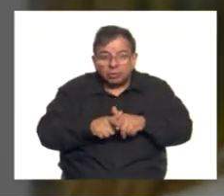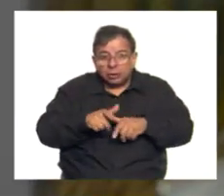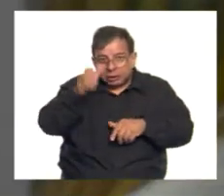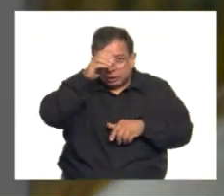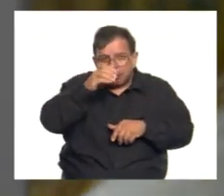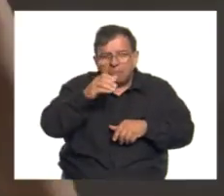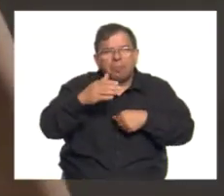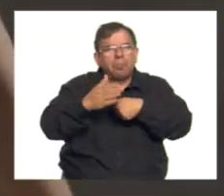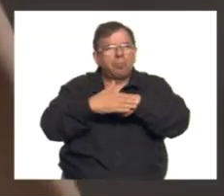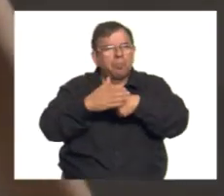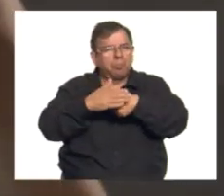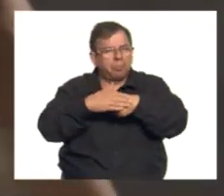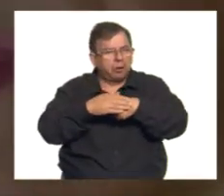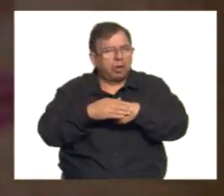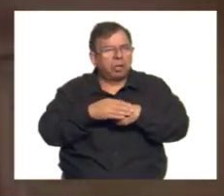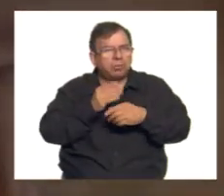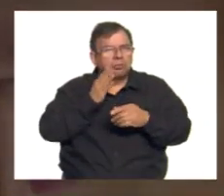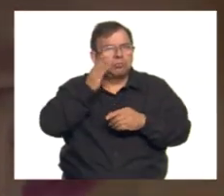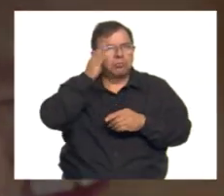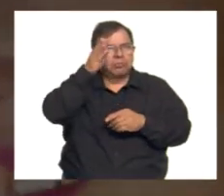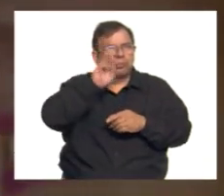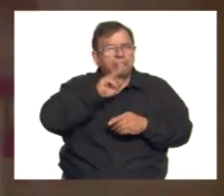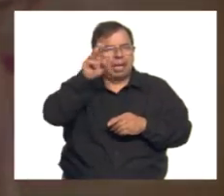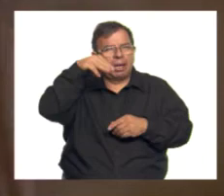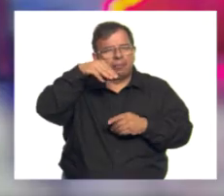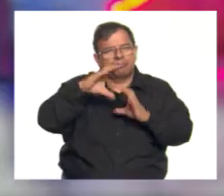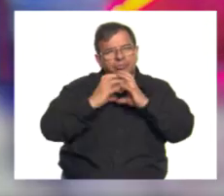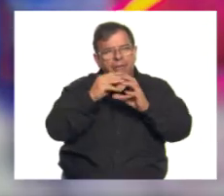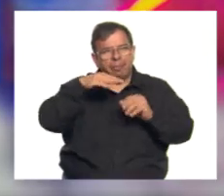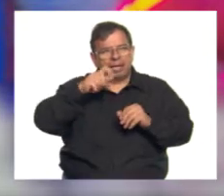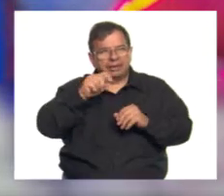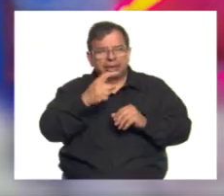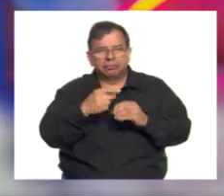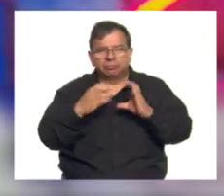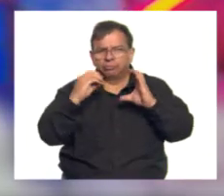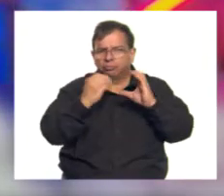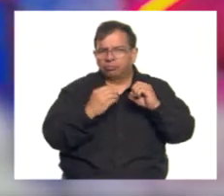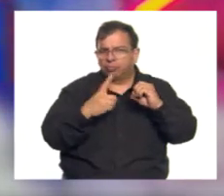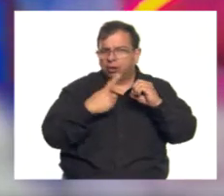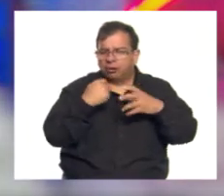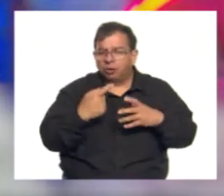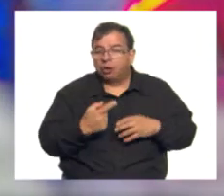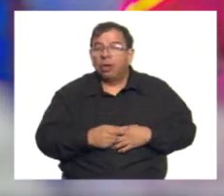que viajará en las próximas misiones que llegarán hasta Marte. El